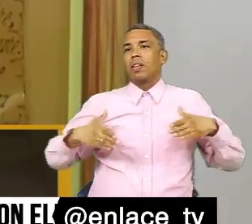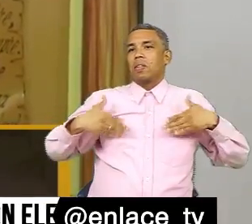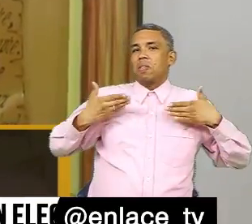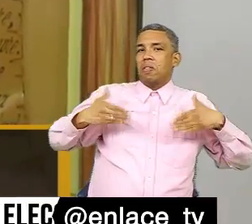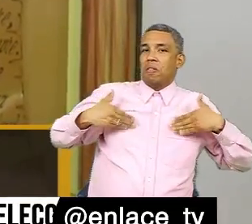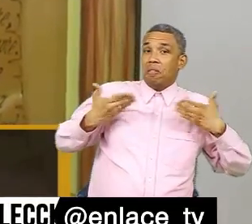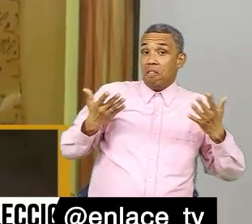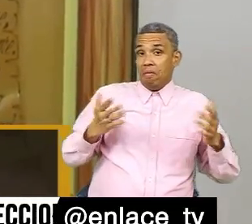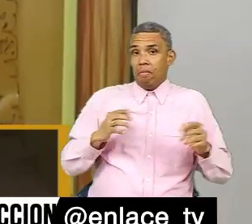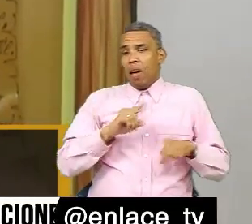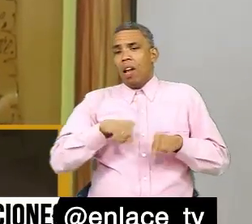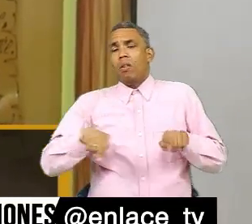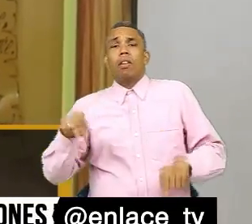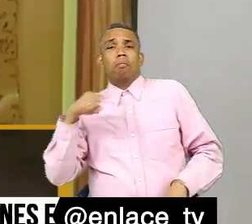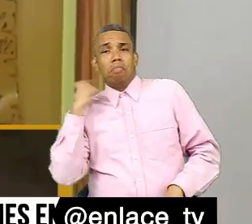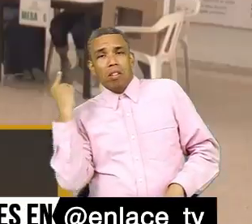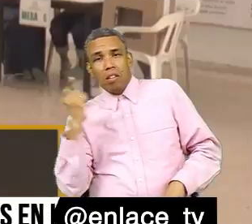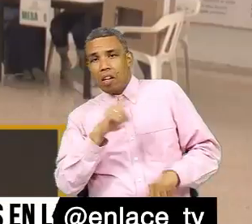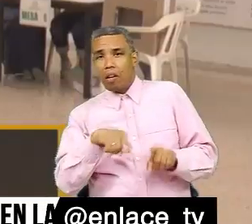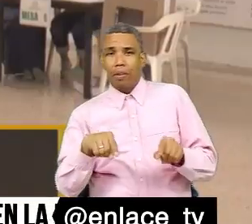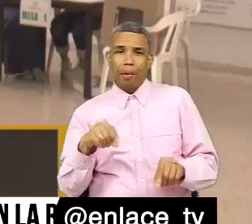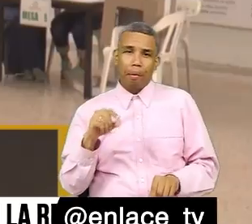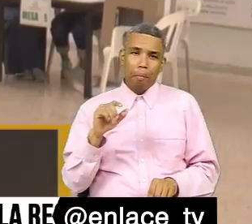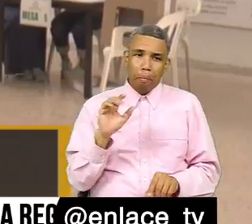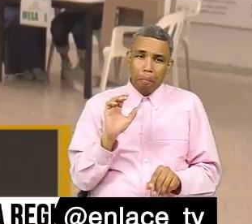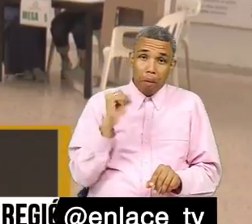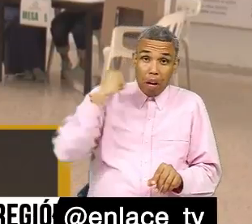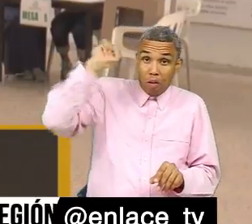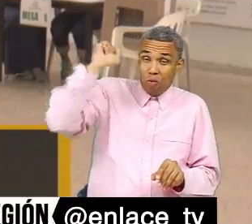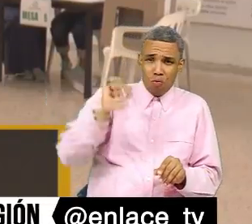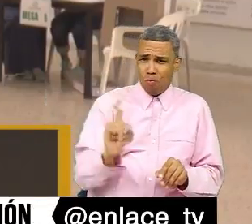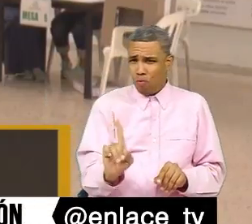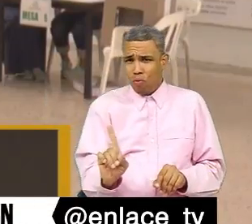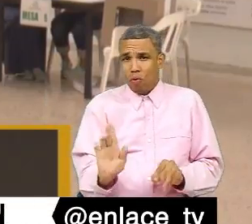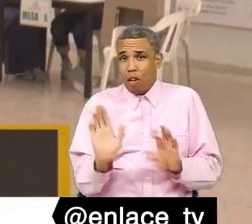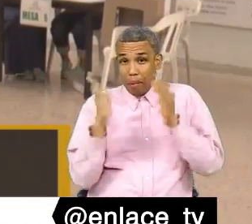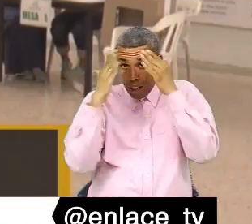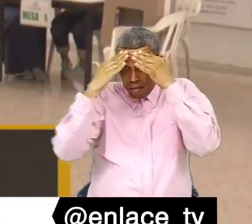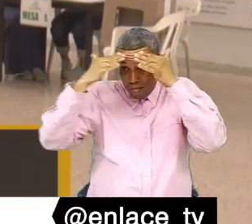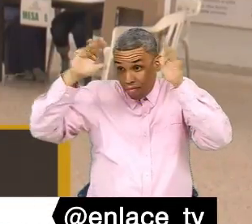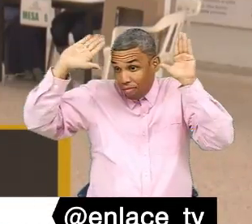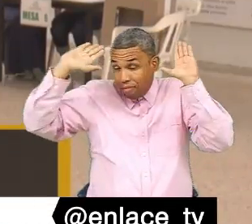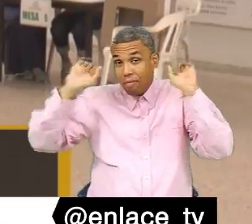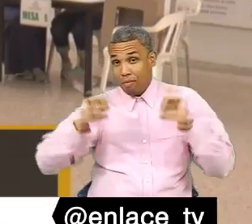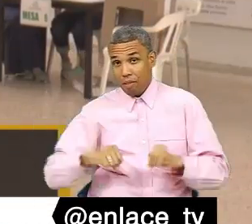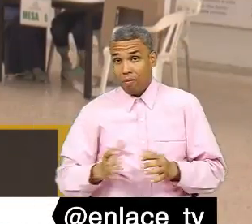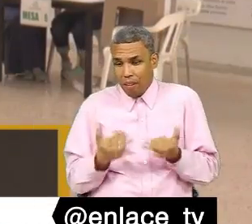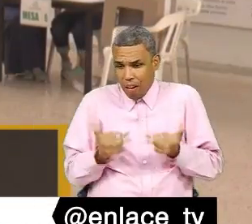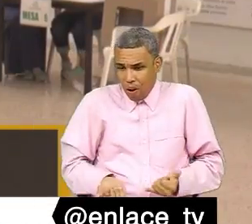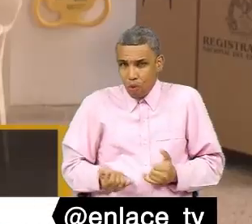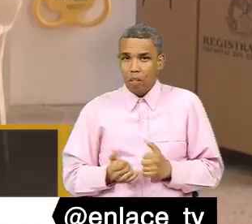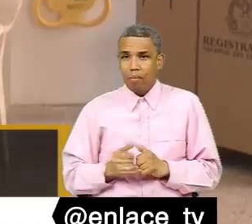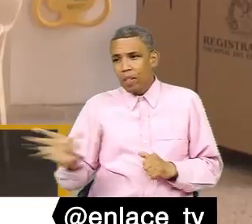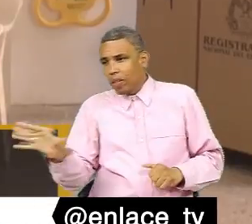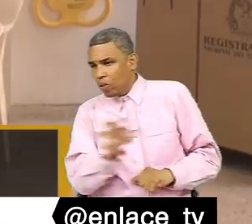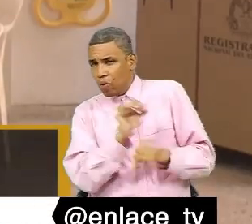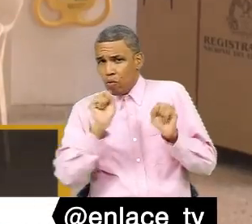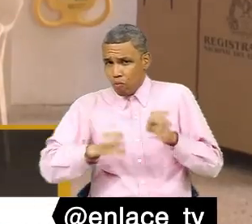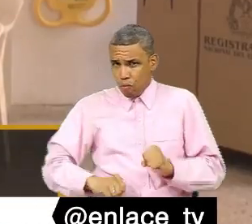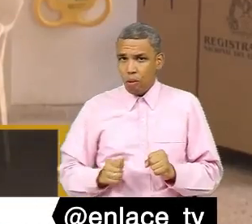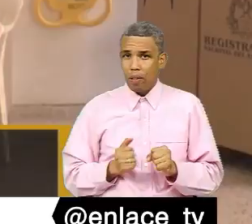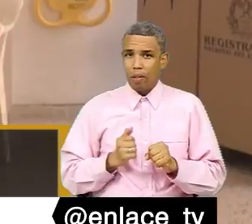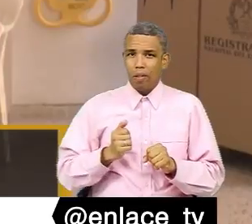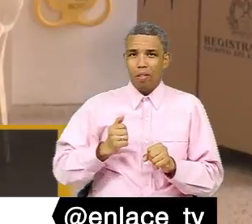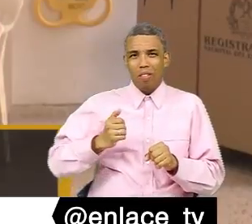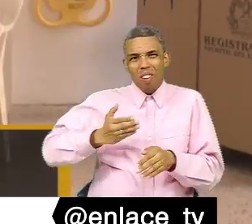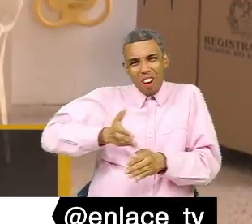ni perdedores, solo Colombia ganó, la democracia ganó y ahora tenemos una oportunidad para reorientar los acuerdos y